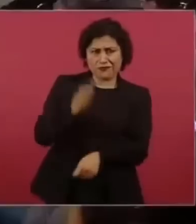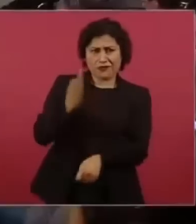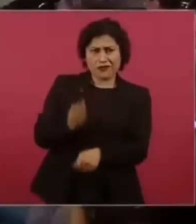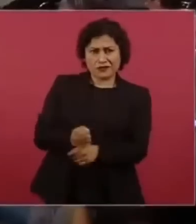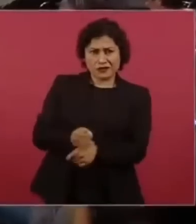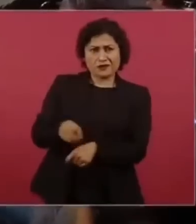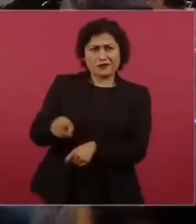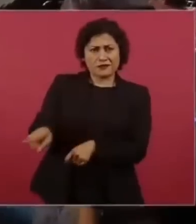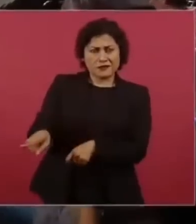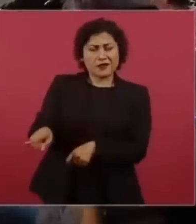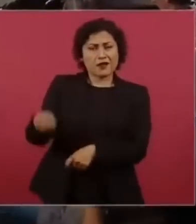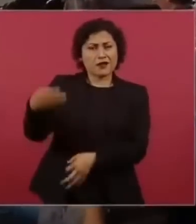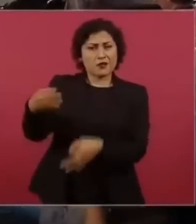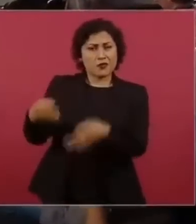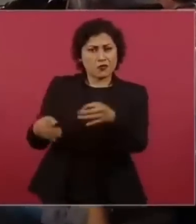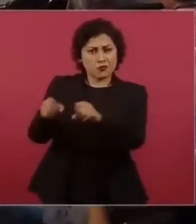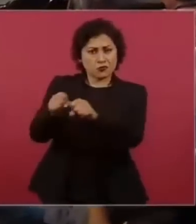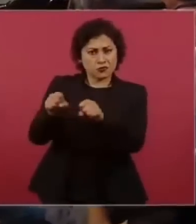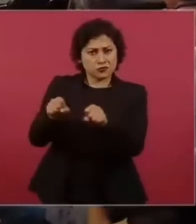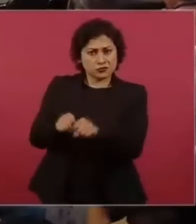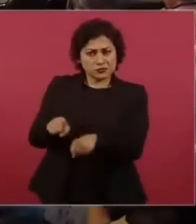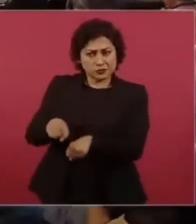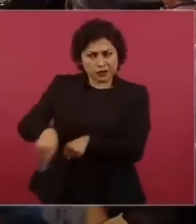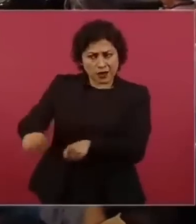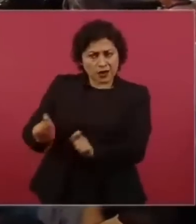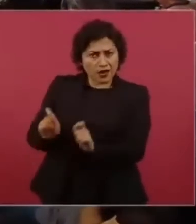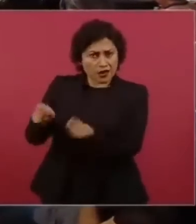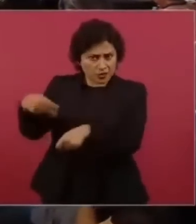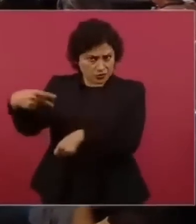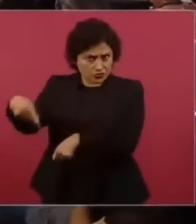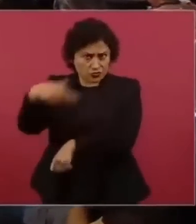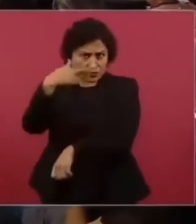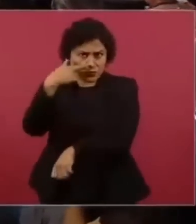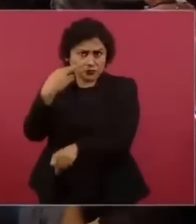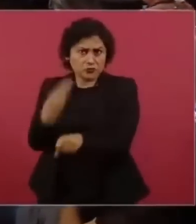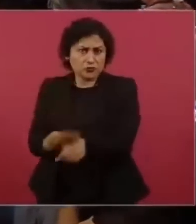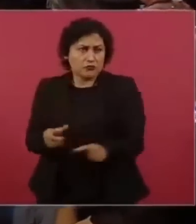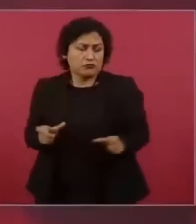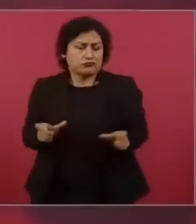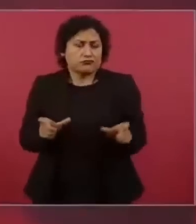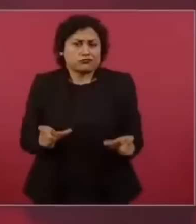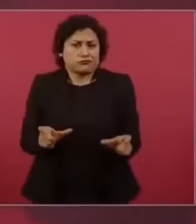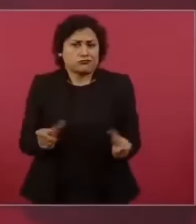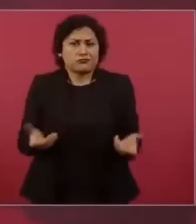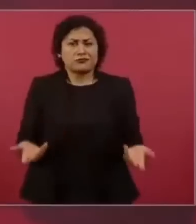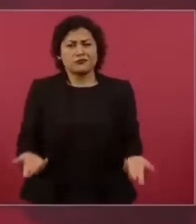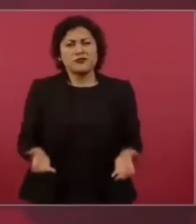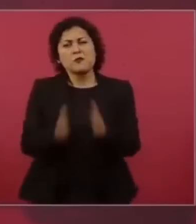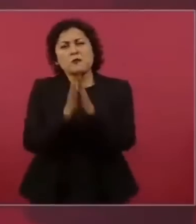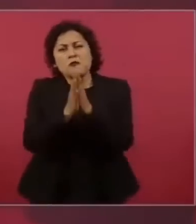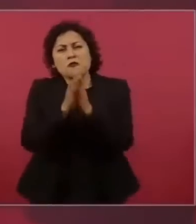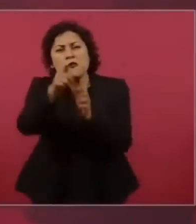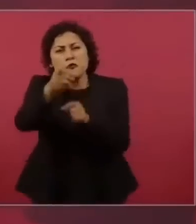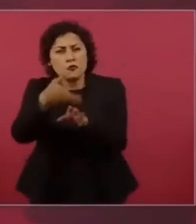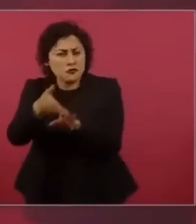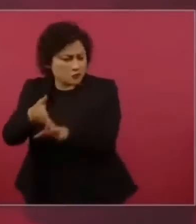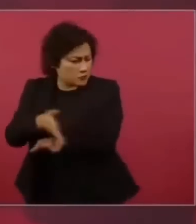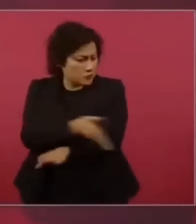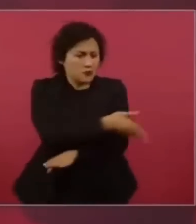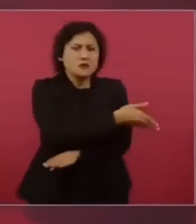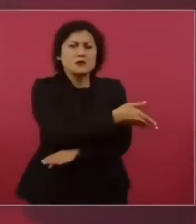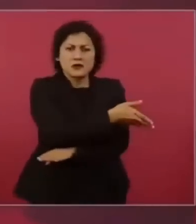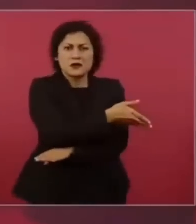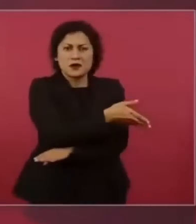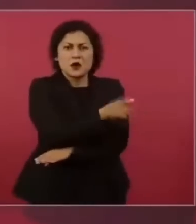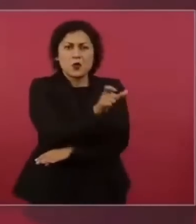Les repito, hagan la revisión de todas las reformas que se hicieron a la Constitución en el